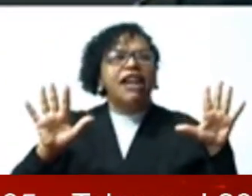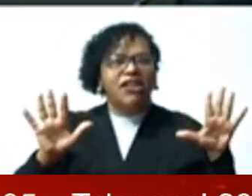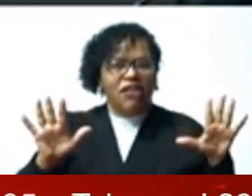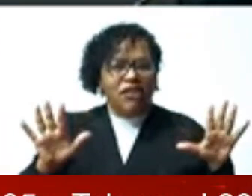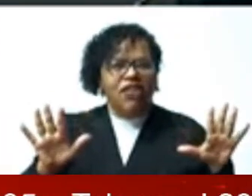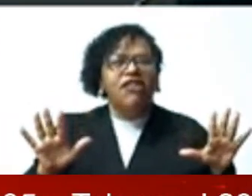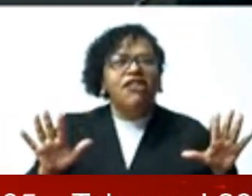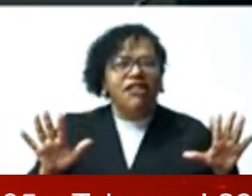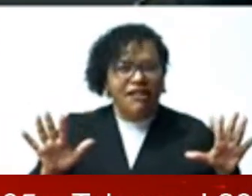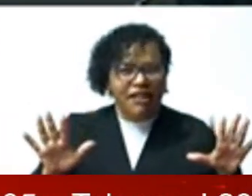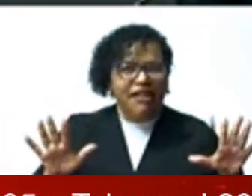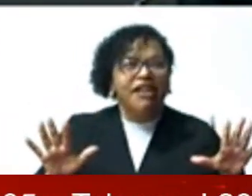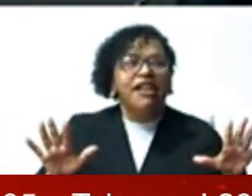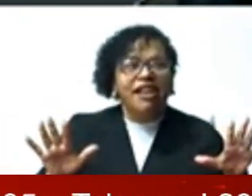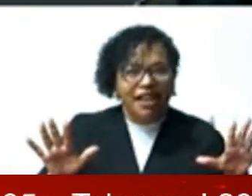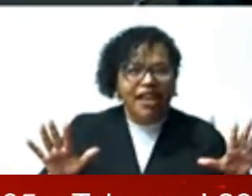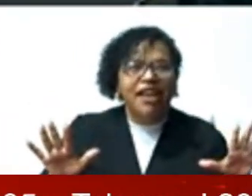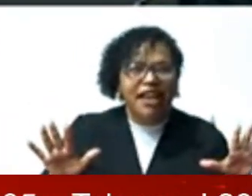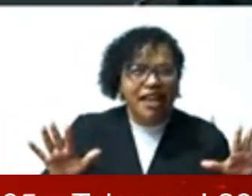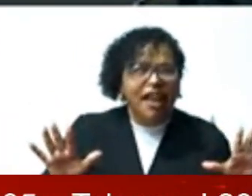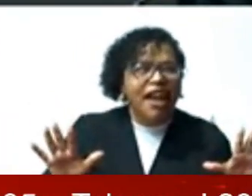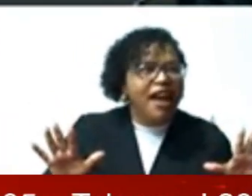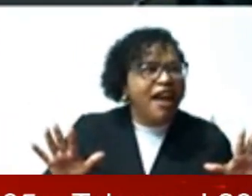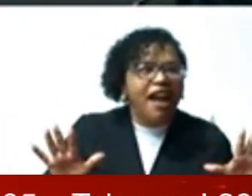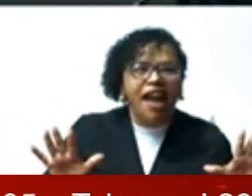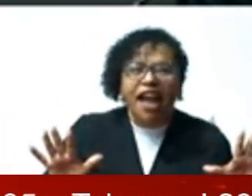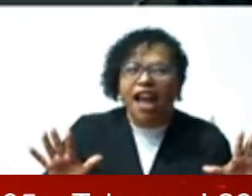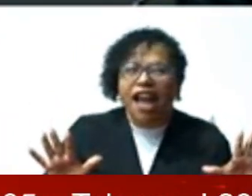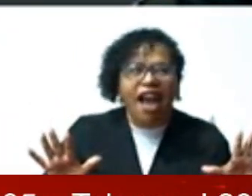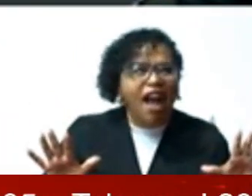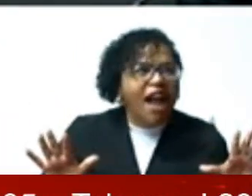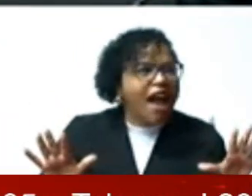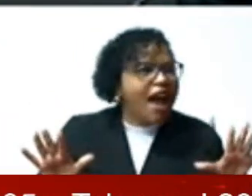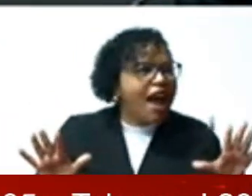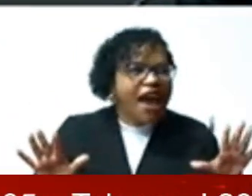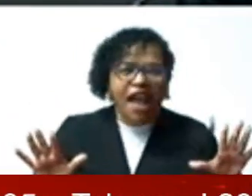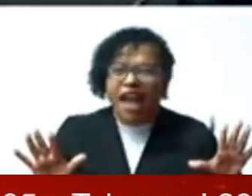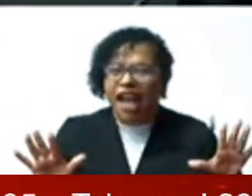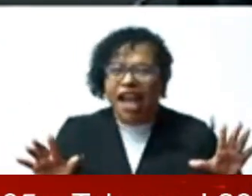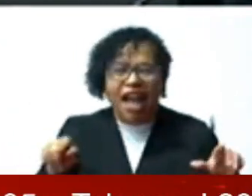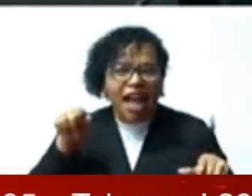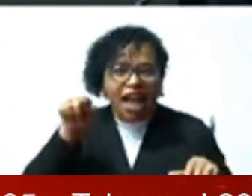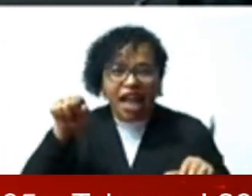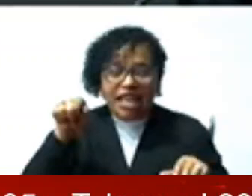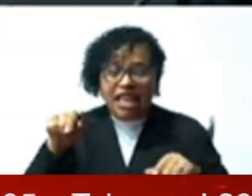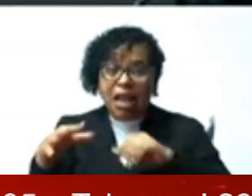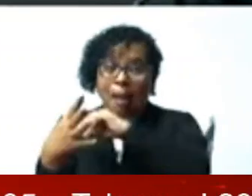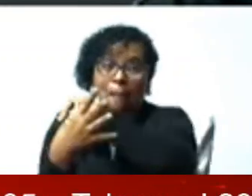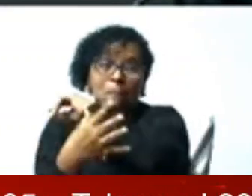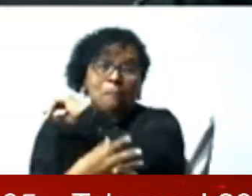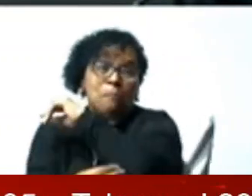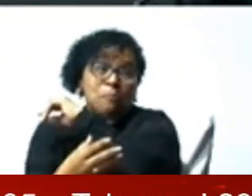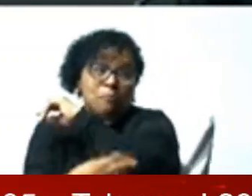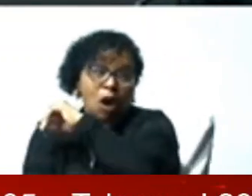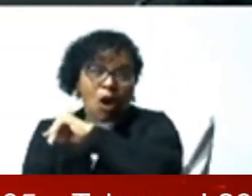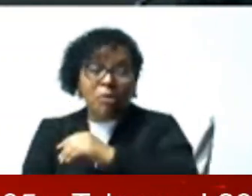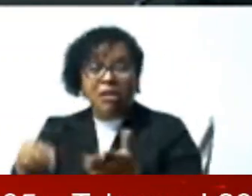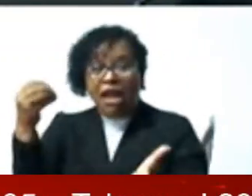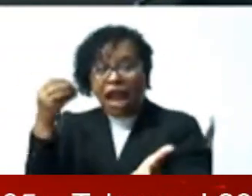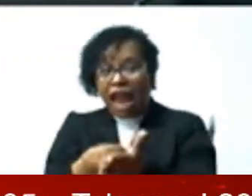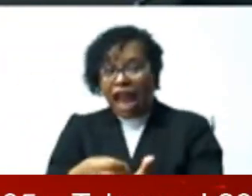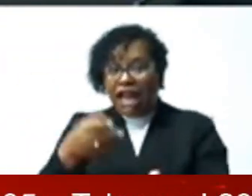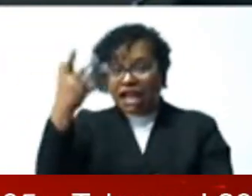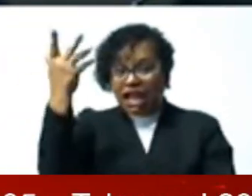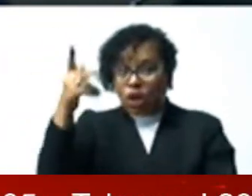tigres? ¿Cómo que dicen la gente? No hay ni popi, ni guaguaguá. Todos los dominicanos tienen